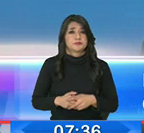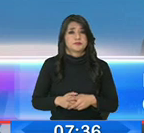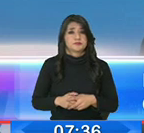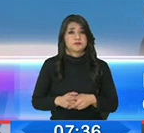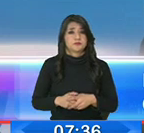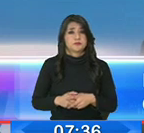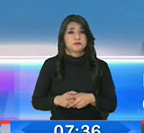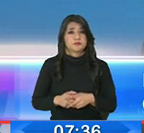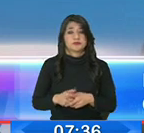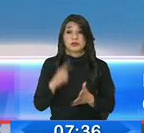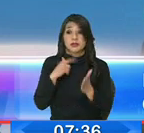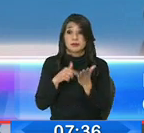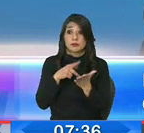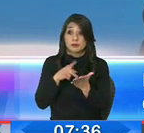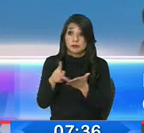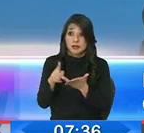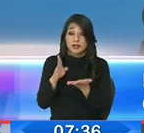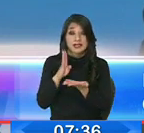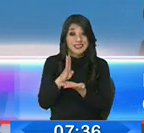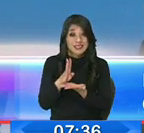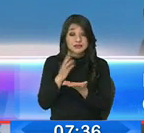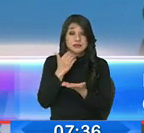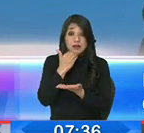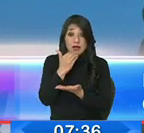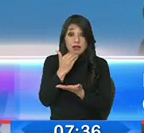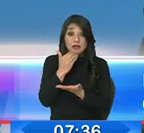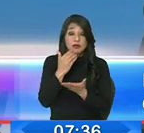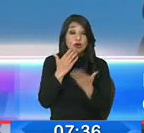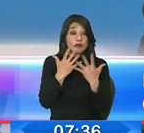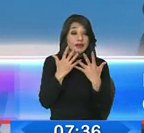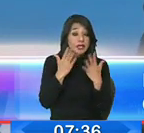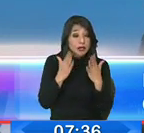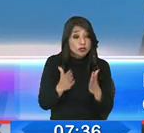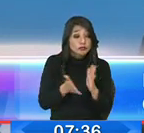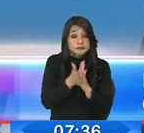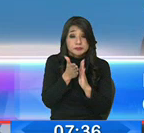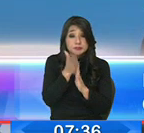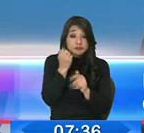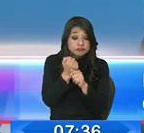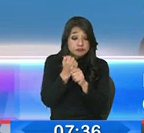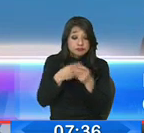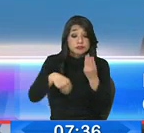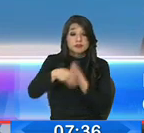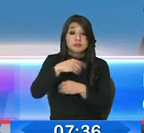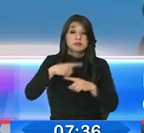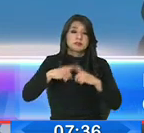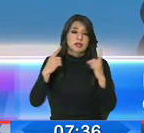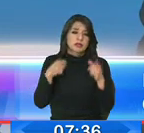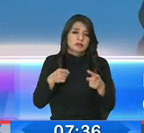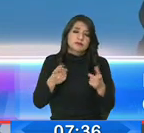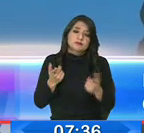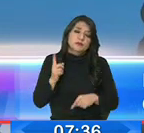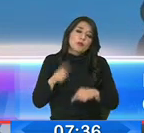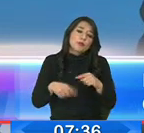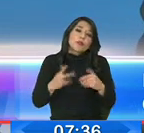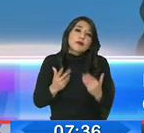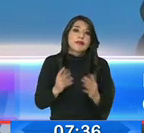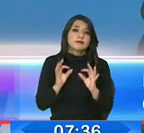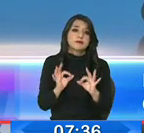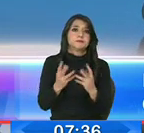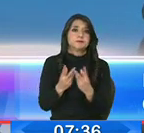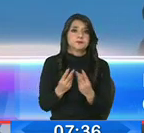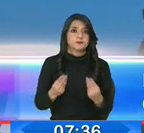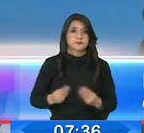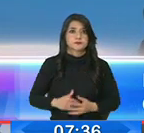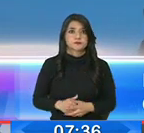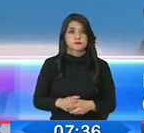robot pague a la seguridad social el equivalente de los obreros que está reemplazando, pero eso tampoco sería la solución,